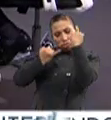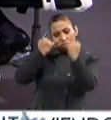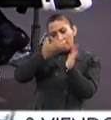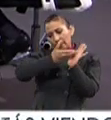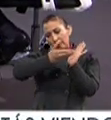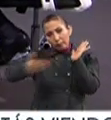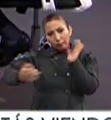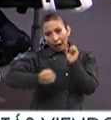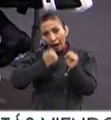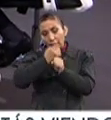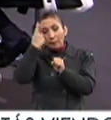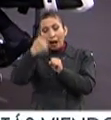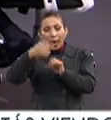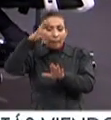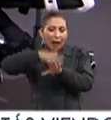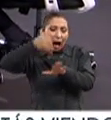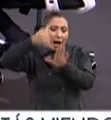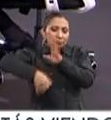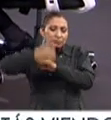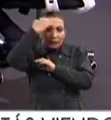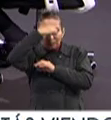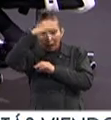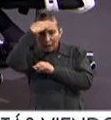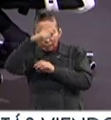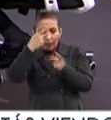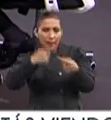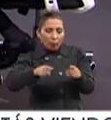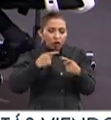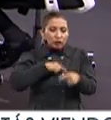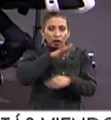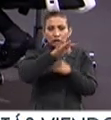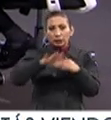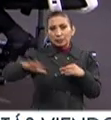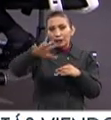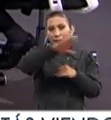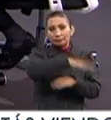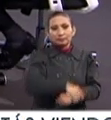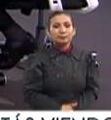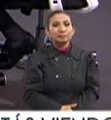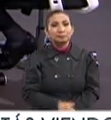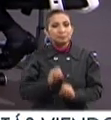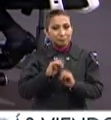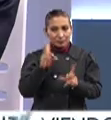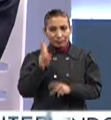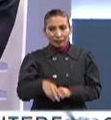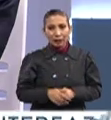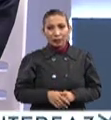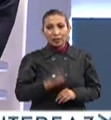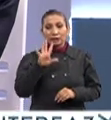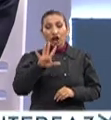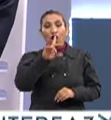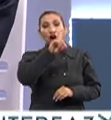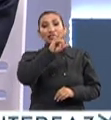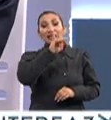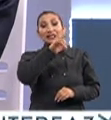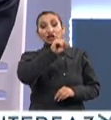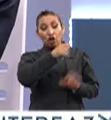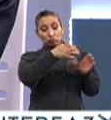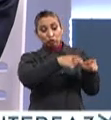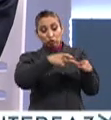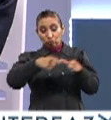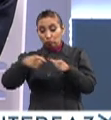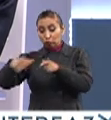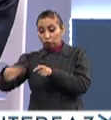lo largo de los años para profundizar mi experiencia musical en todos los ámbitos. Claro, sin duda alguna, 5 discos paralelamente